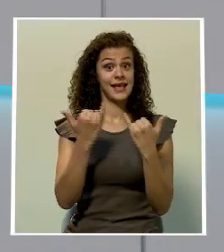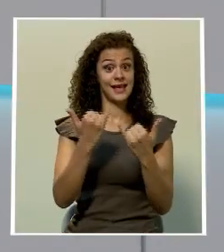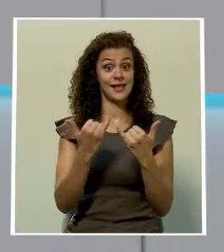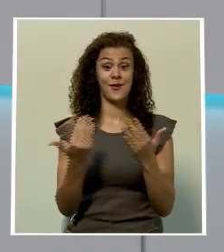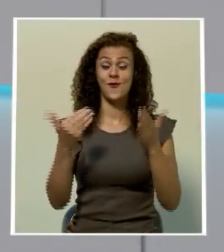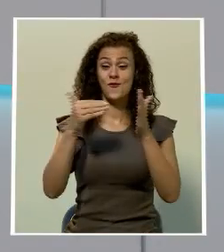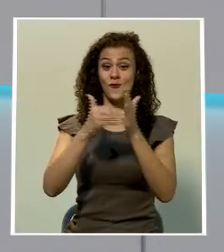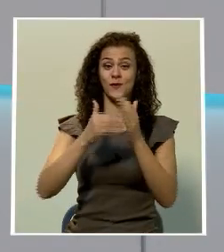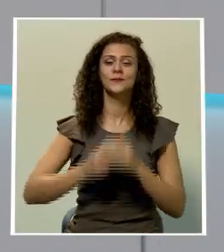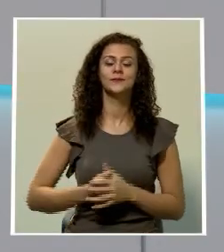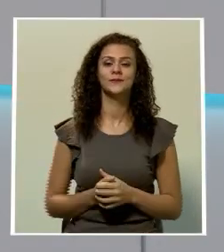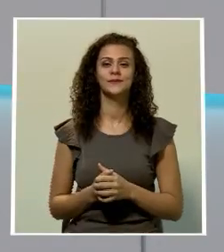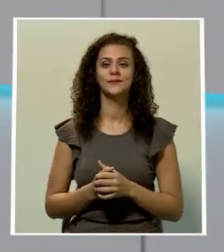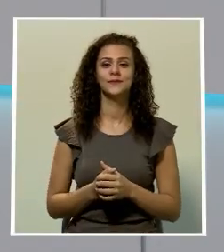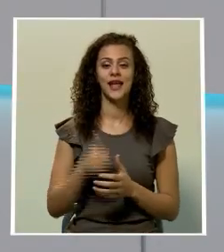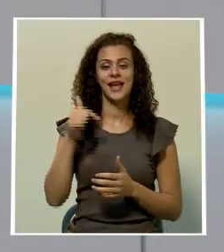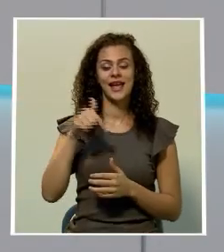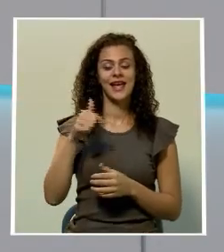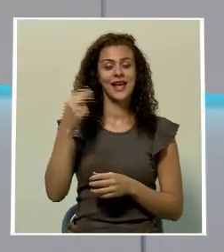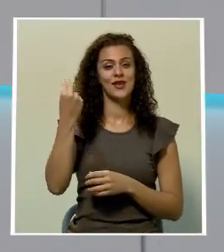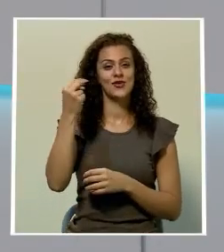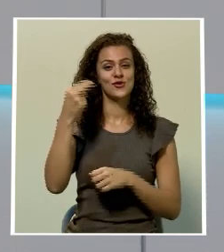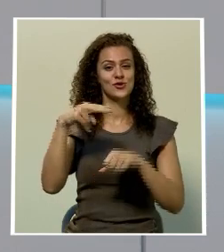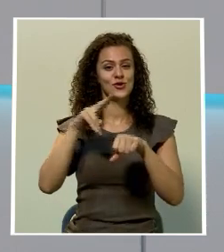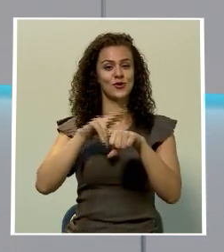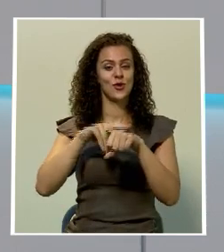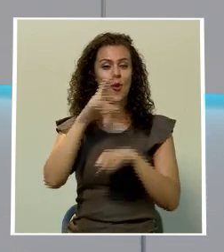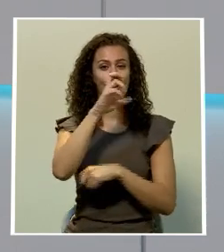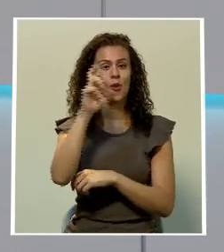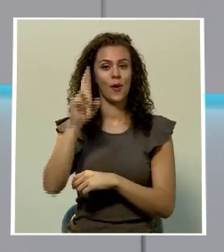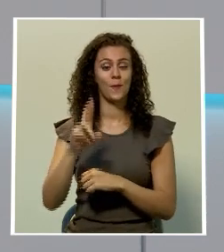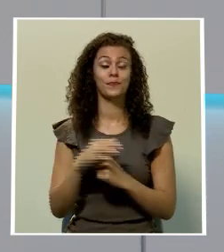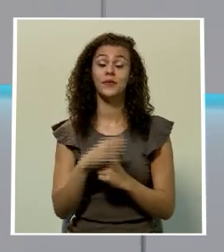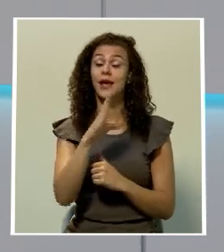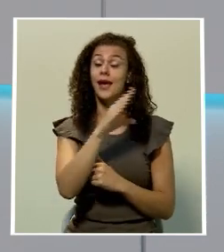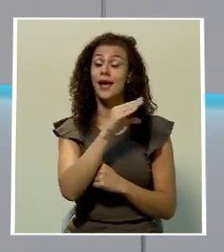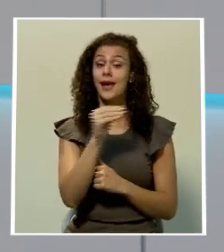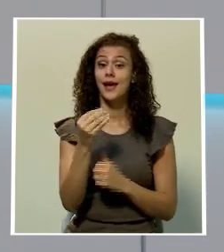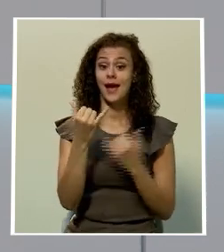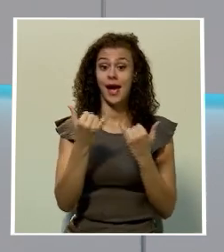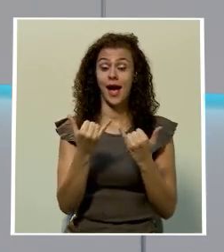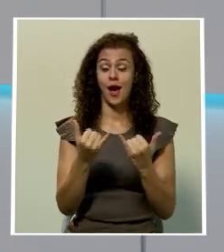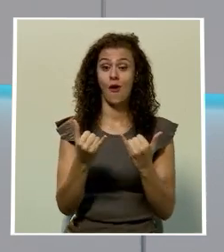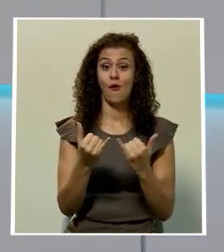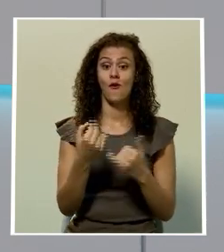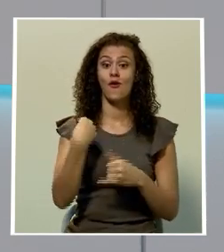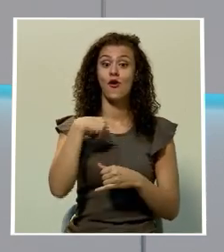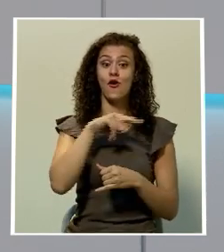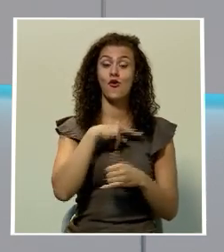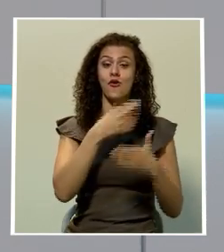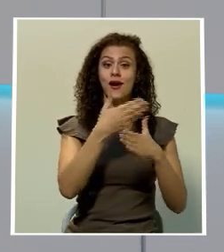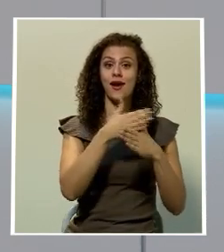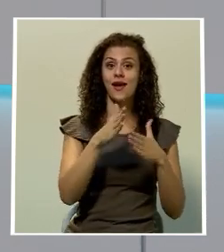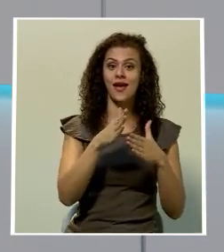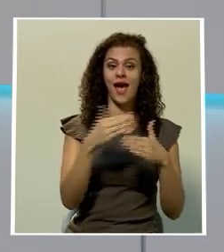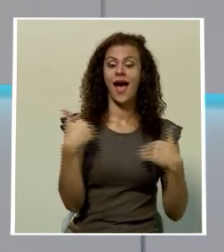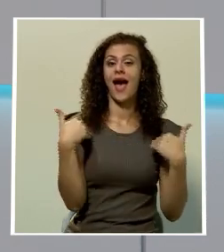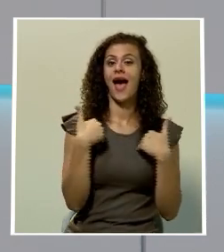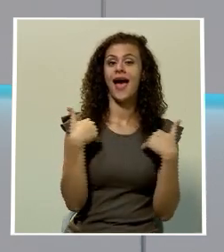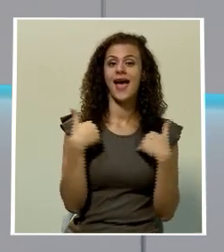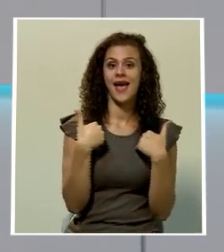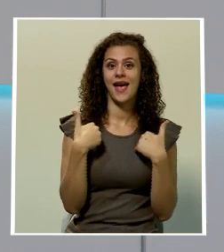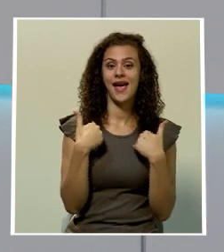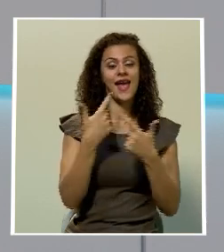Estamos de regreso en la edición estelar de Costa Rica Noticias y vamos ahora a nuestra sección